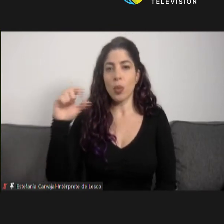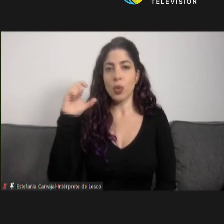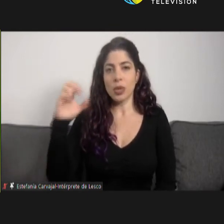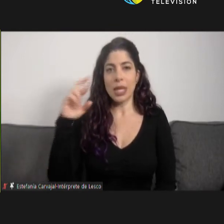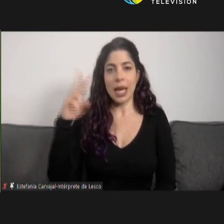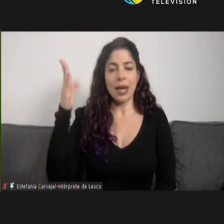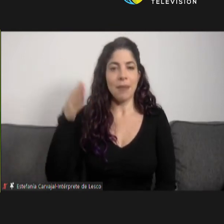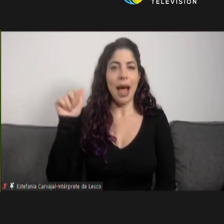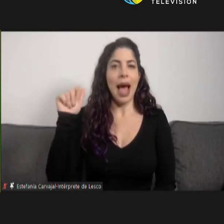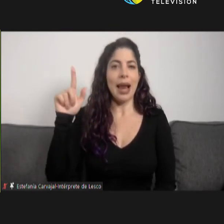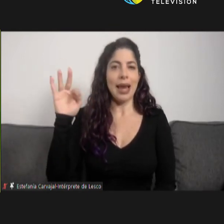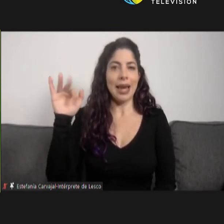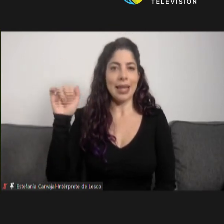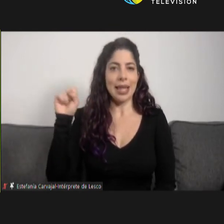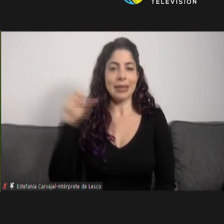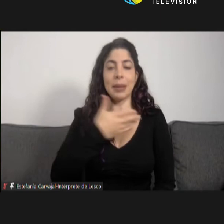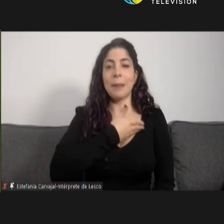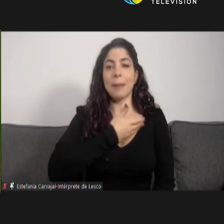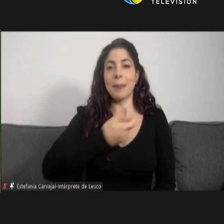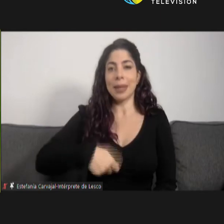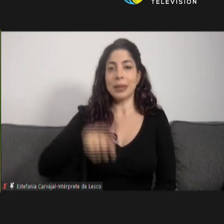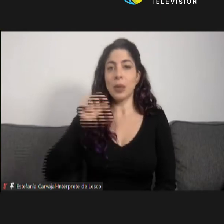presidencia.go.cr/alertas,